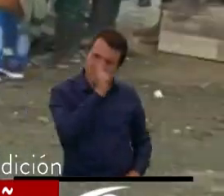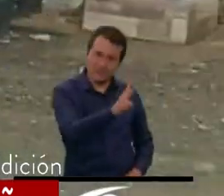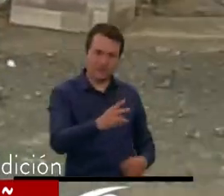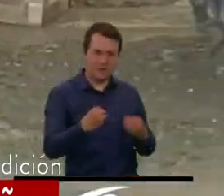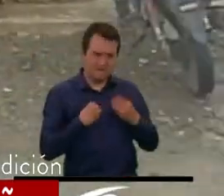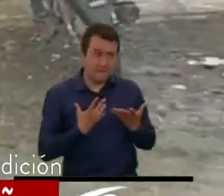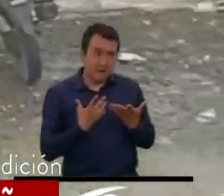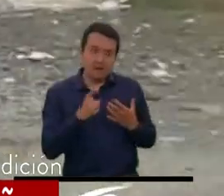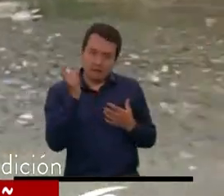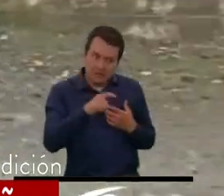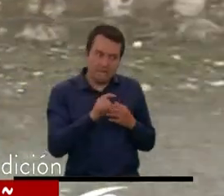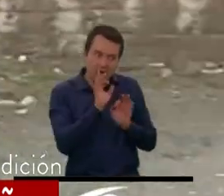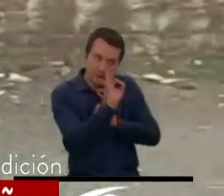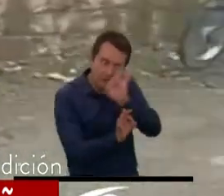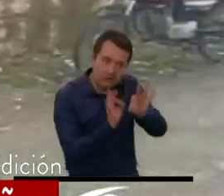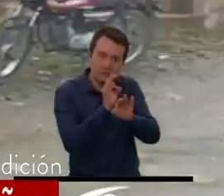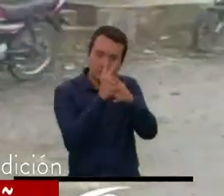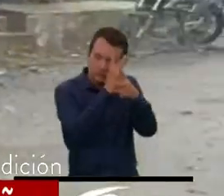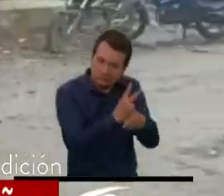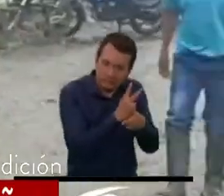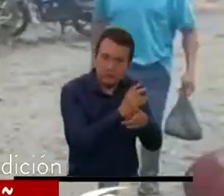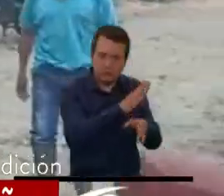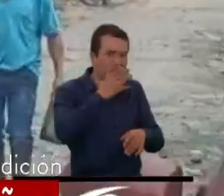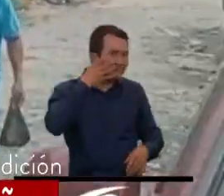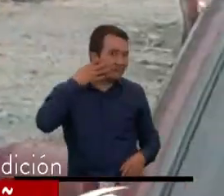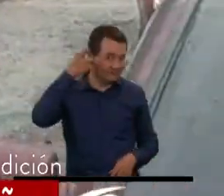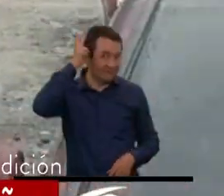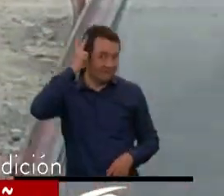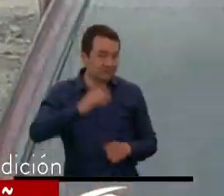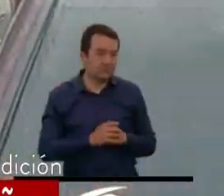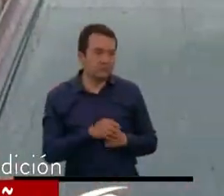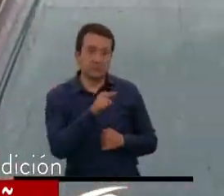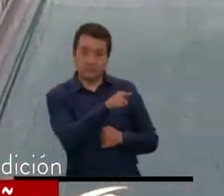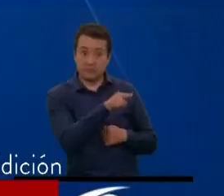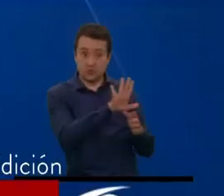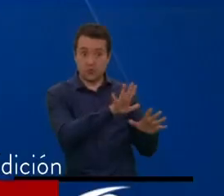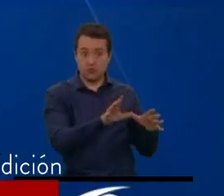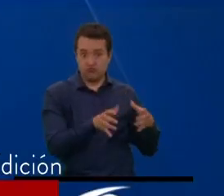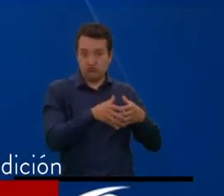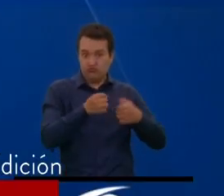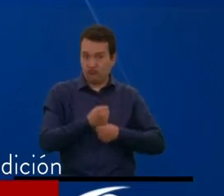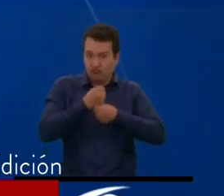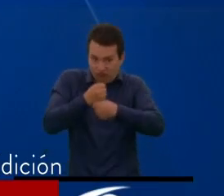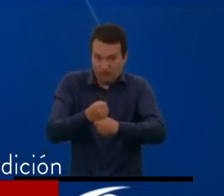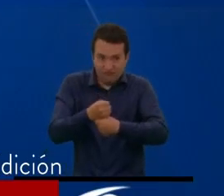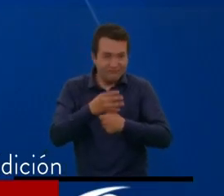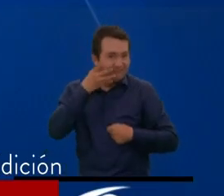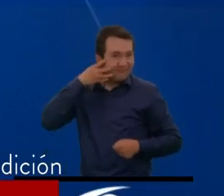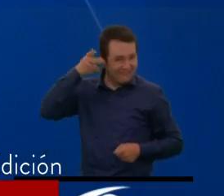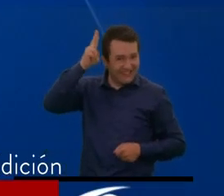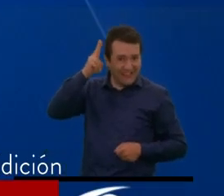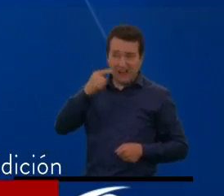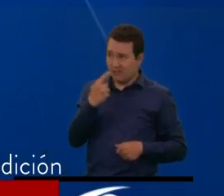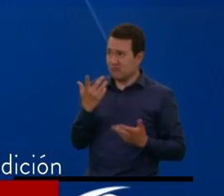los indígenas. Según representantes de estas comunidades, en los últimos 5 años, tras el acuerdo de paz con las FARC,